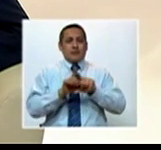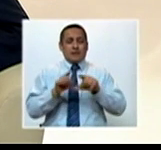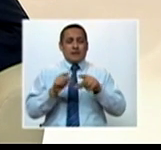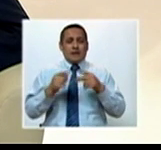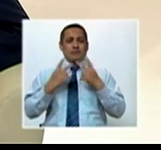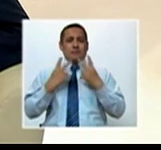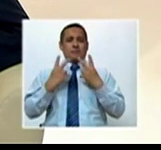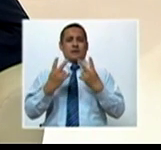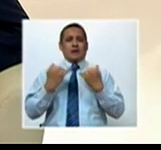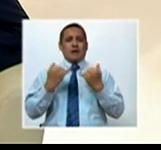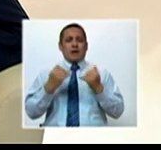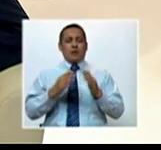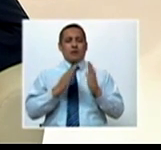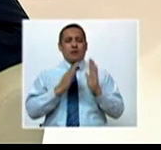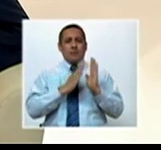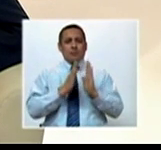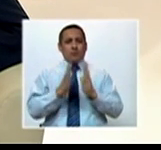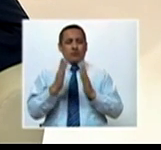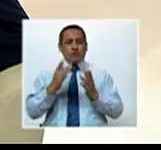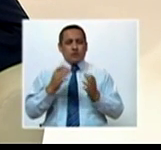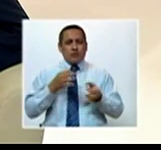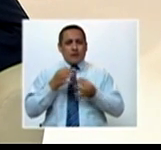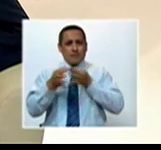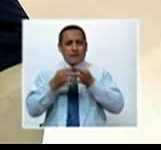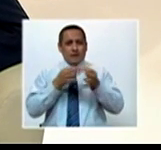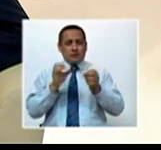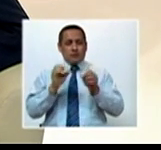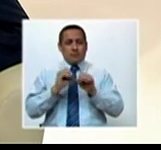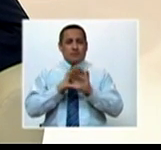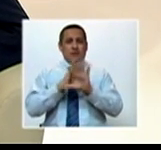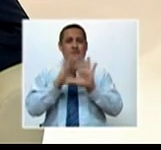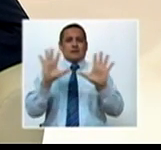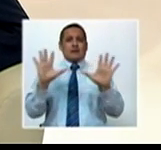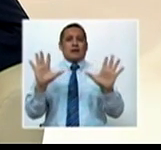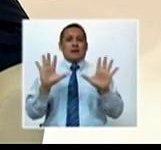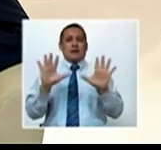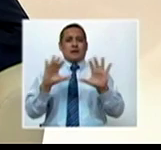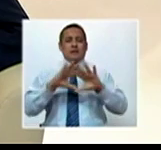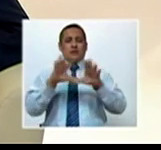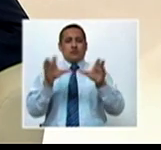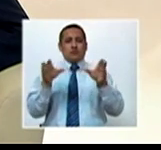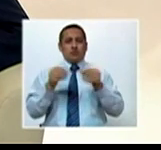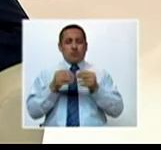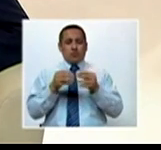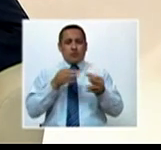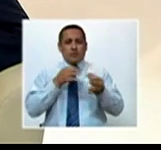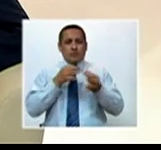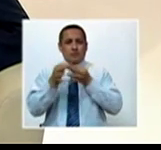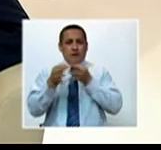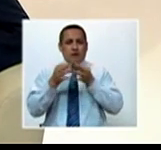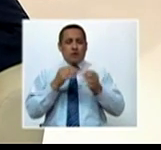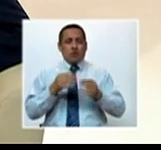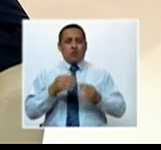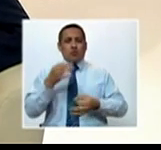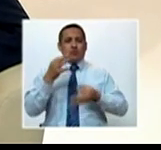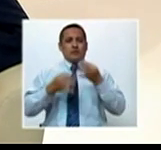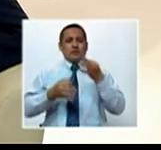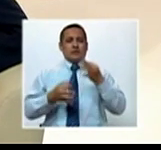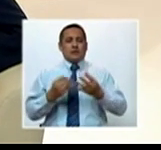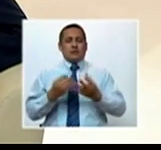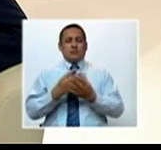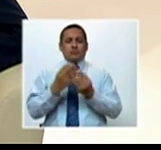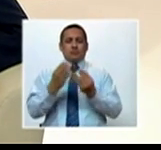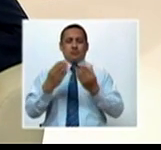además también la debida motivación en las decisiones judiciales.